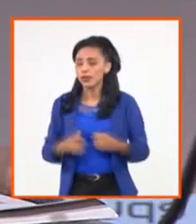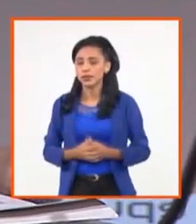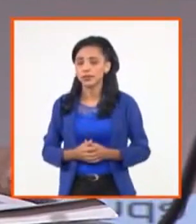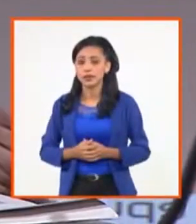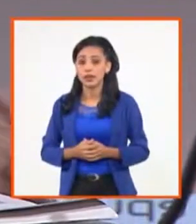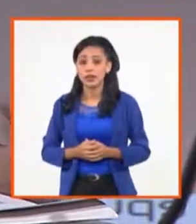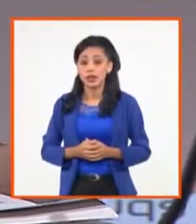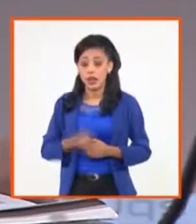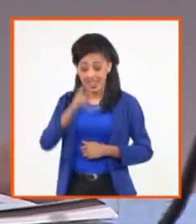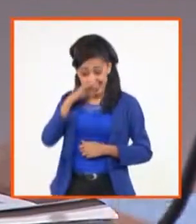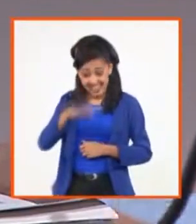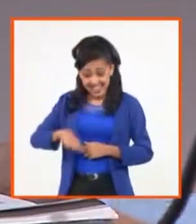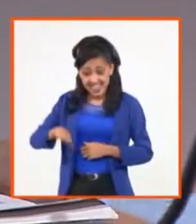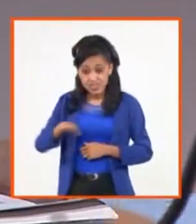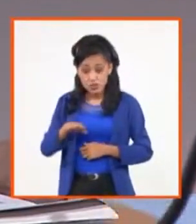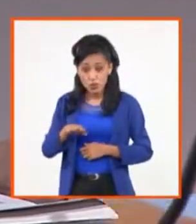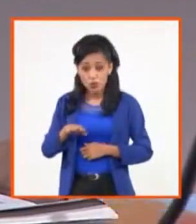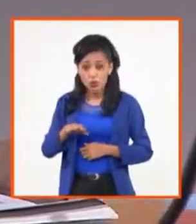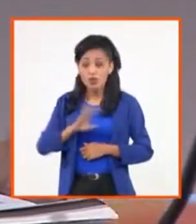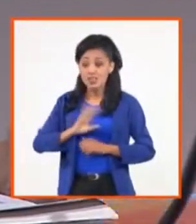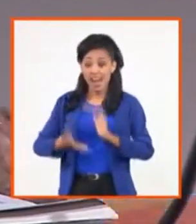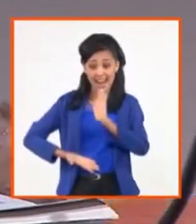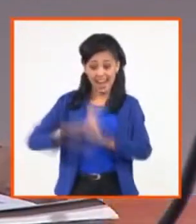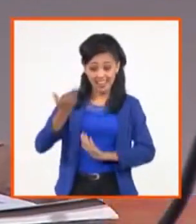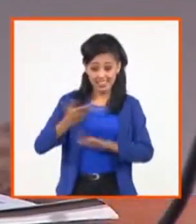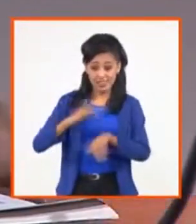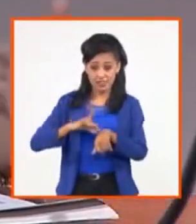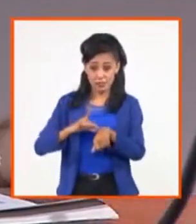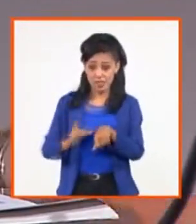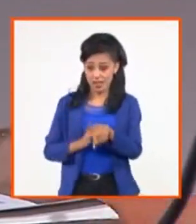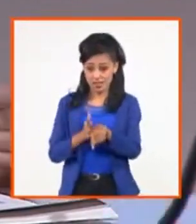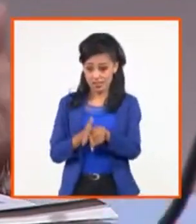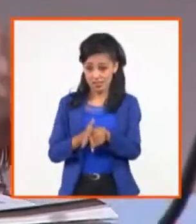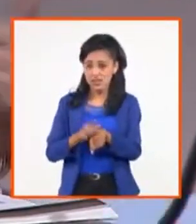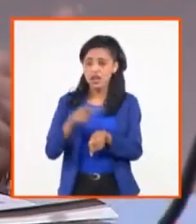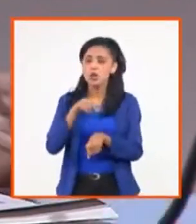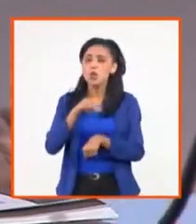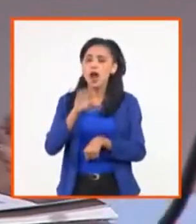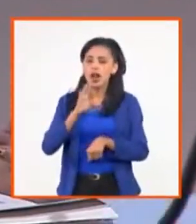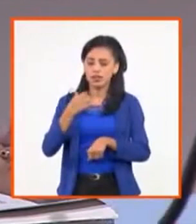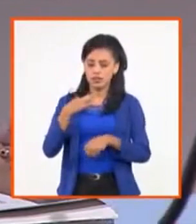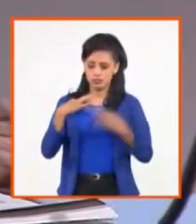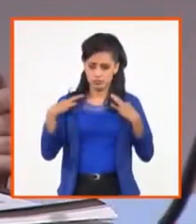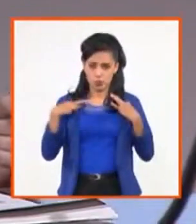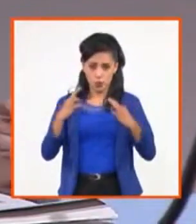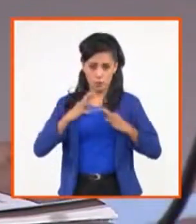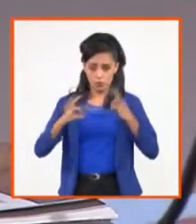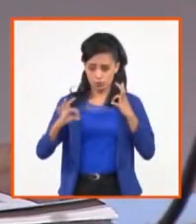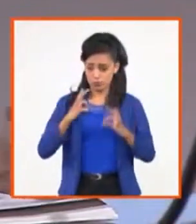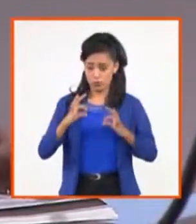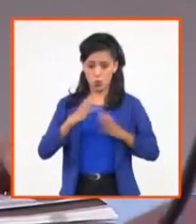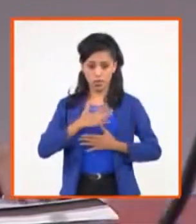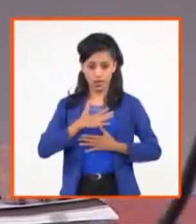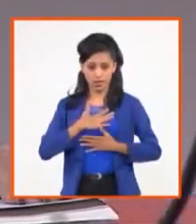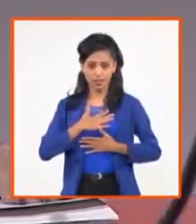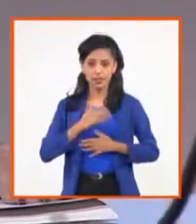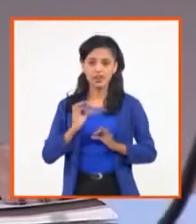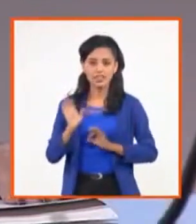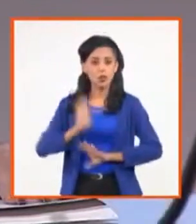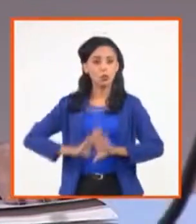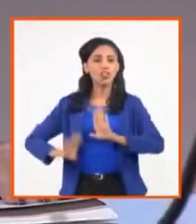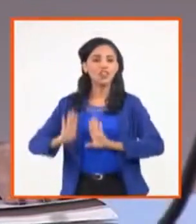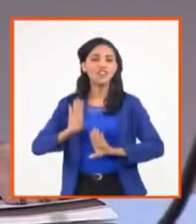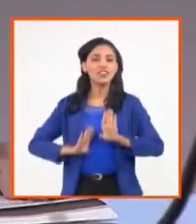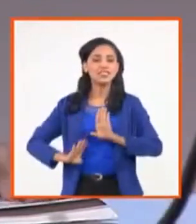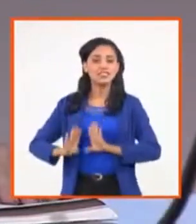la enfermedad le deja cierta protección y es una protección que los va a ayudar de cierta manera, aunque se